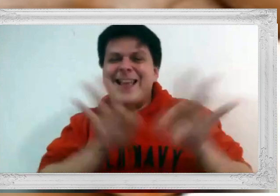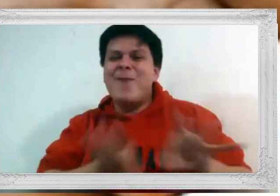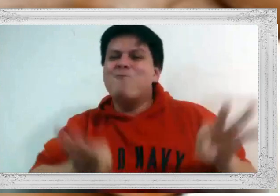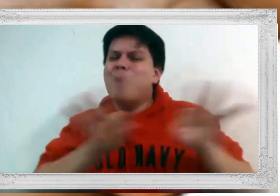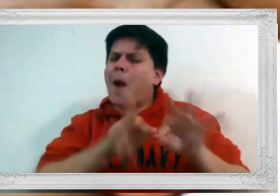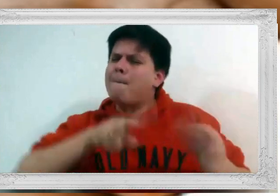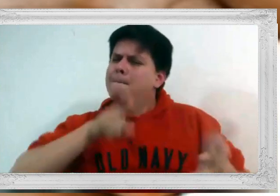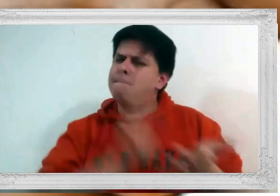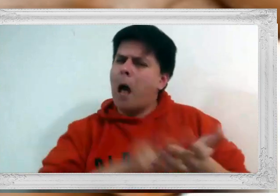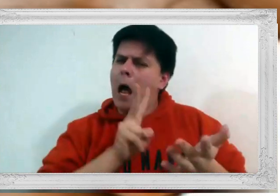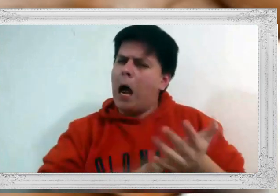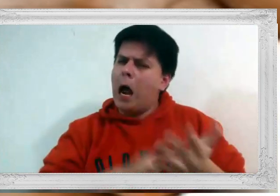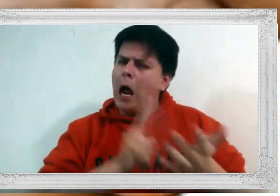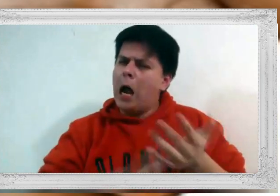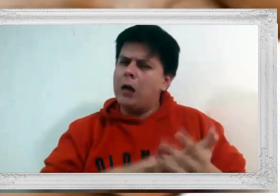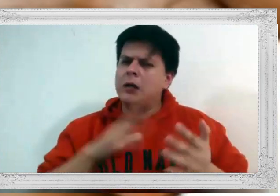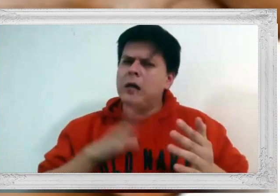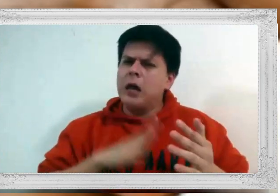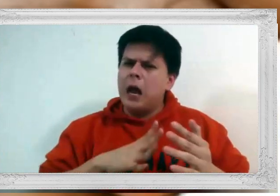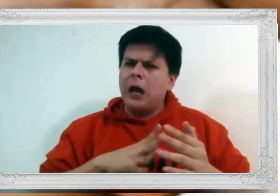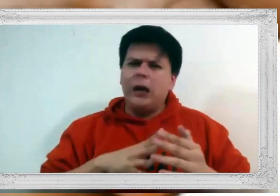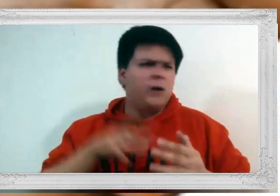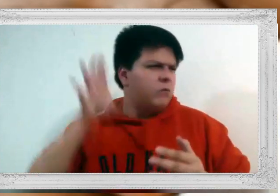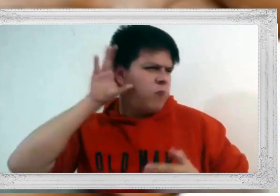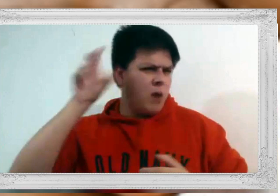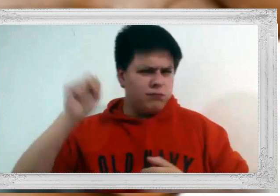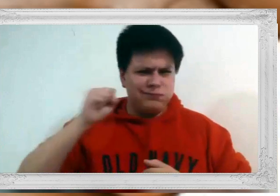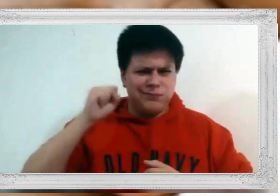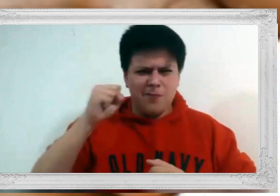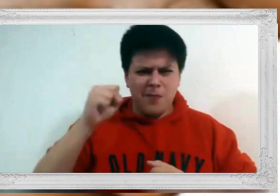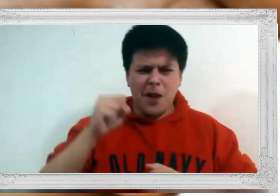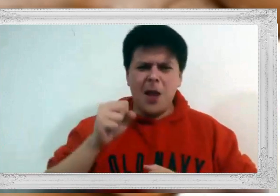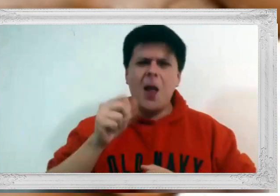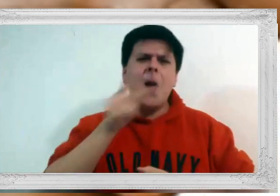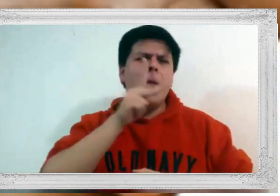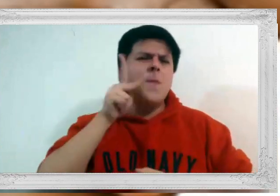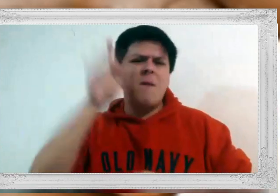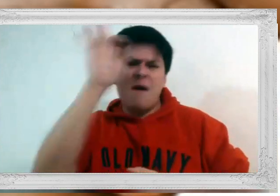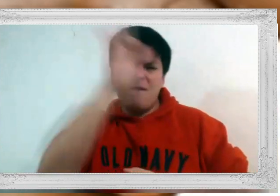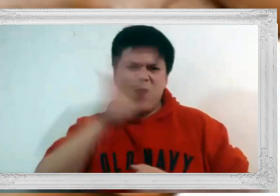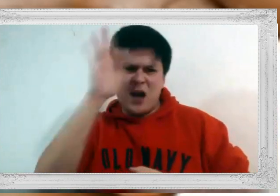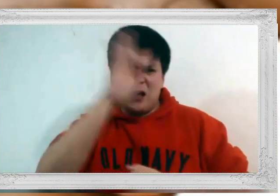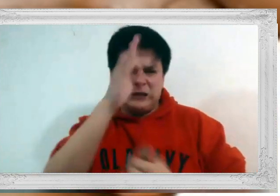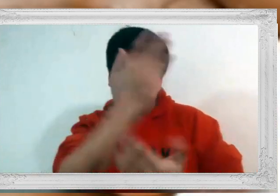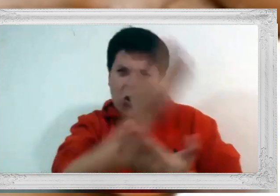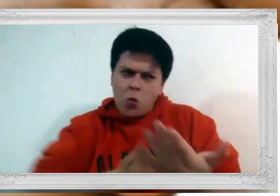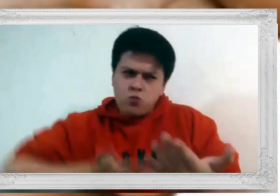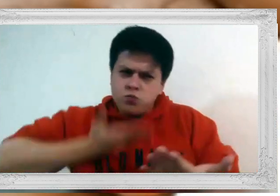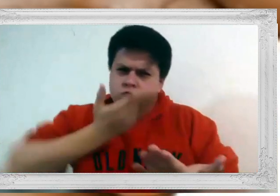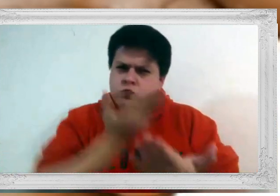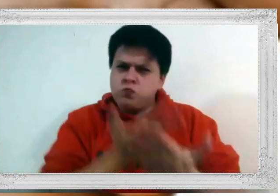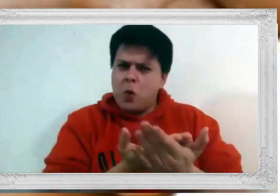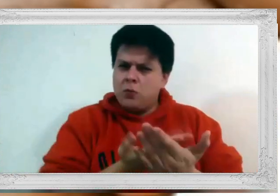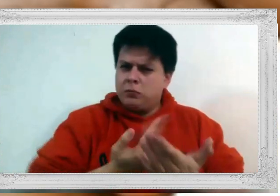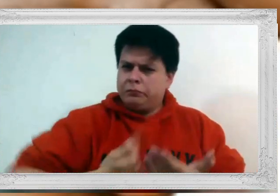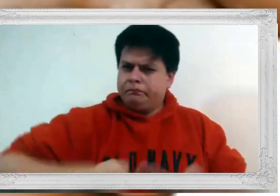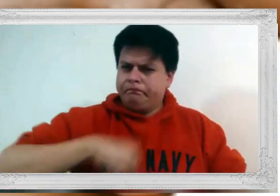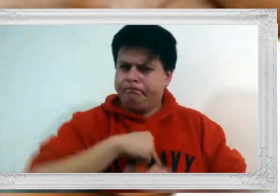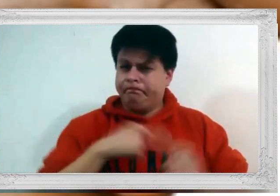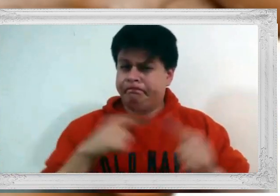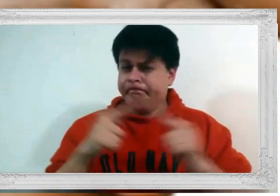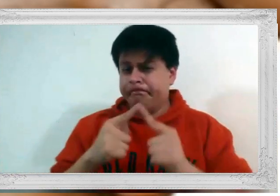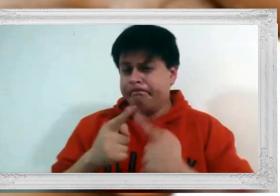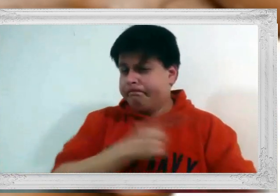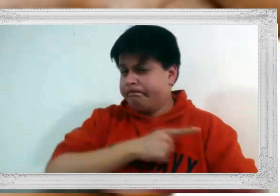Ha tenido mucho éxito entre nosotros la expresión del Papa Francisco en la que nos propone la construcción de una iglesia en